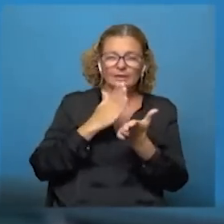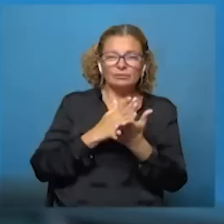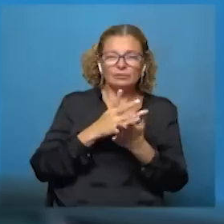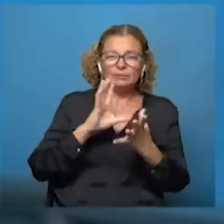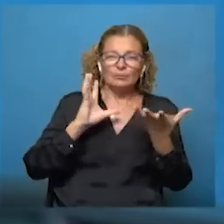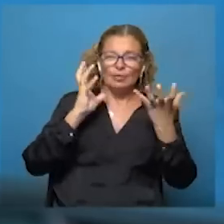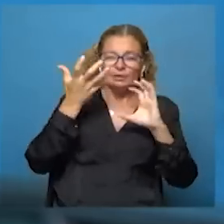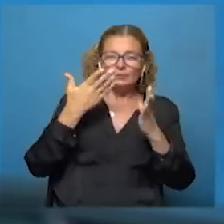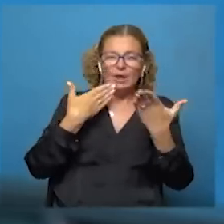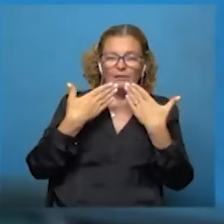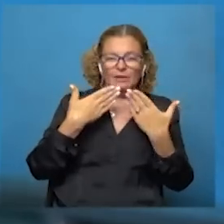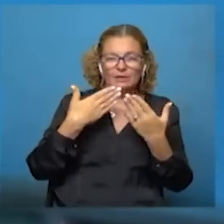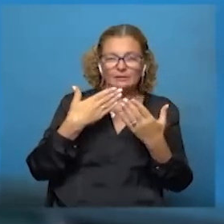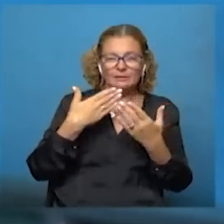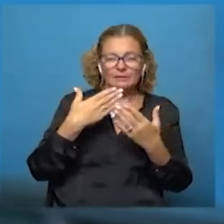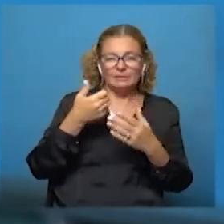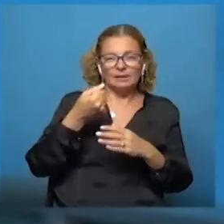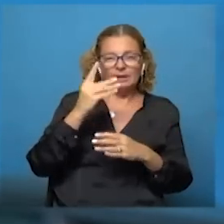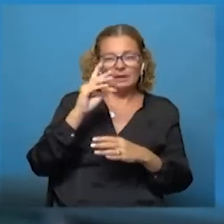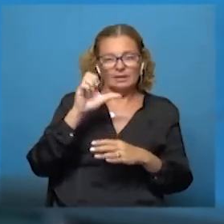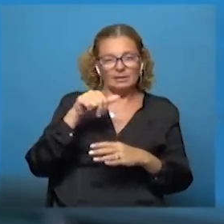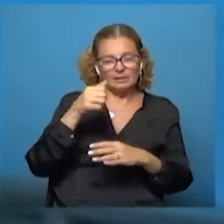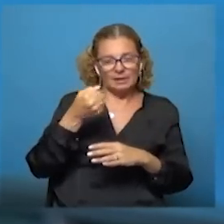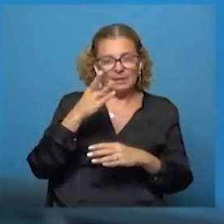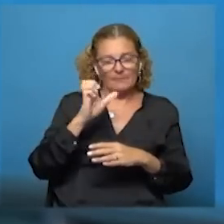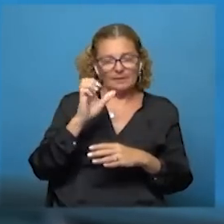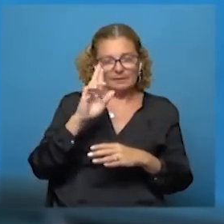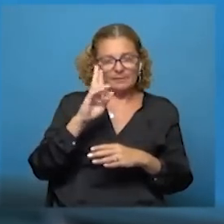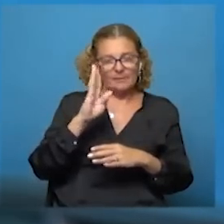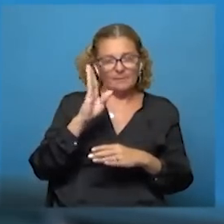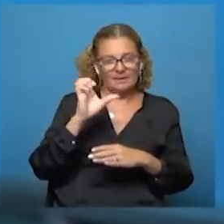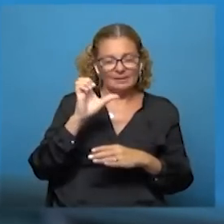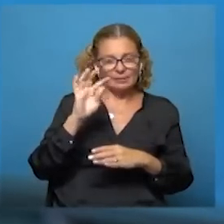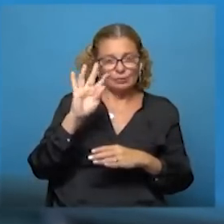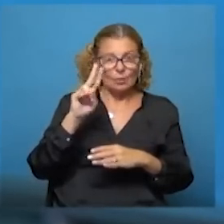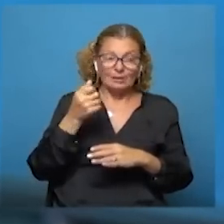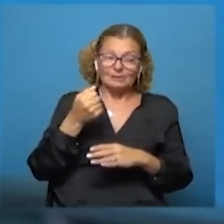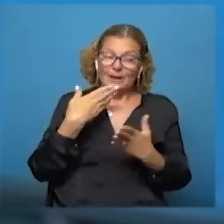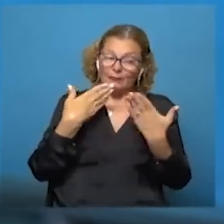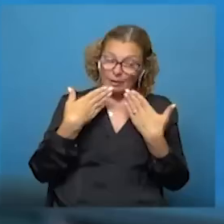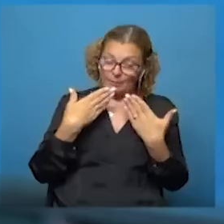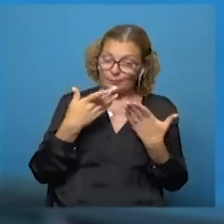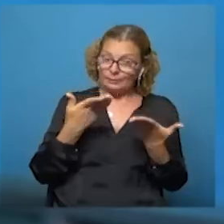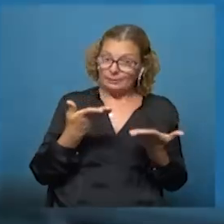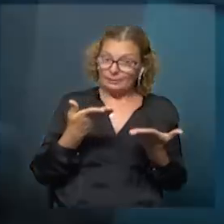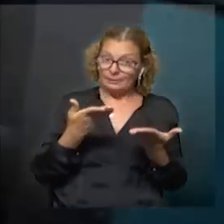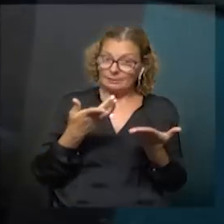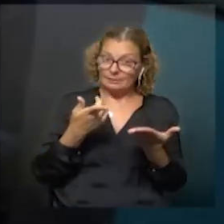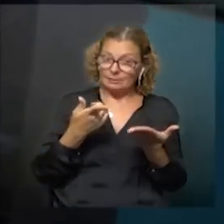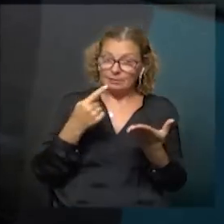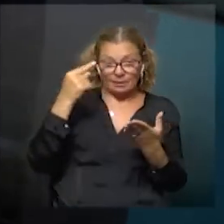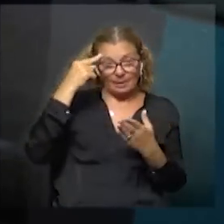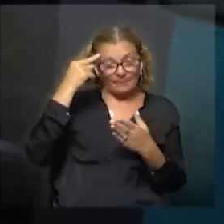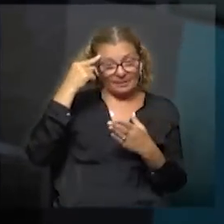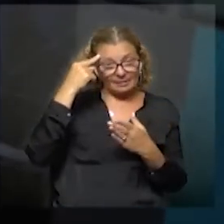molesta hablar de gana perpetua hablemos de retención permanente sanitaria este de los que